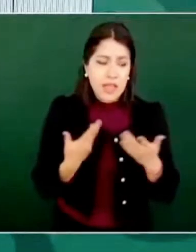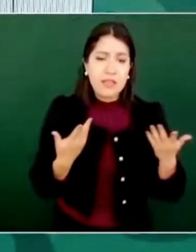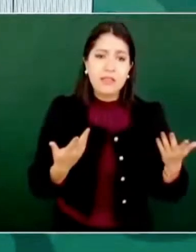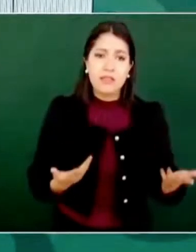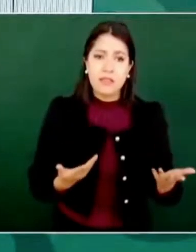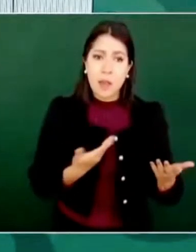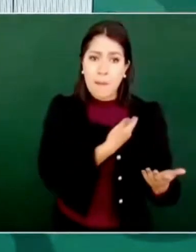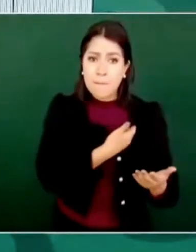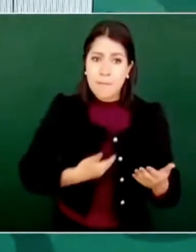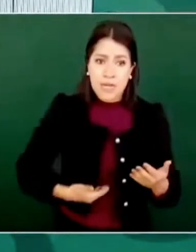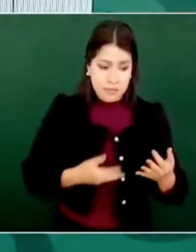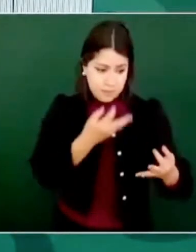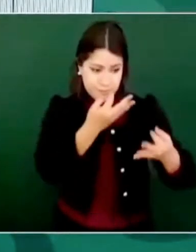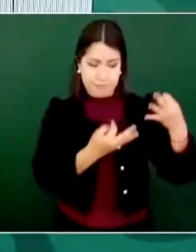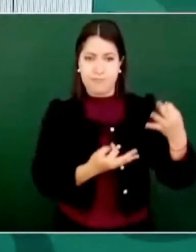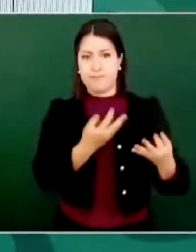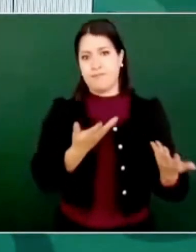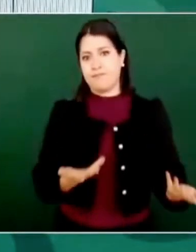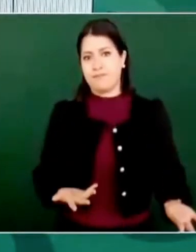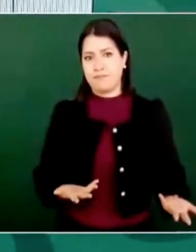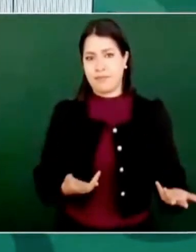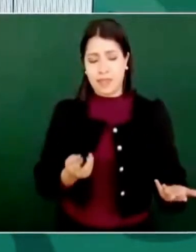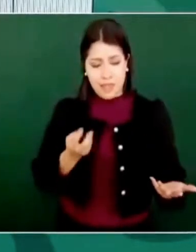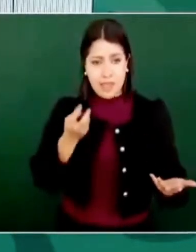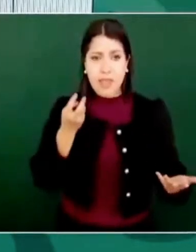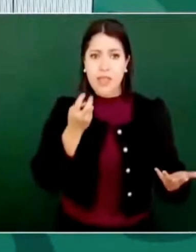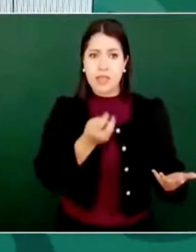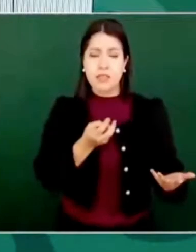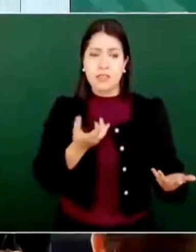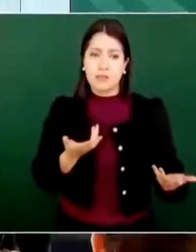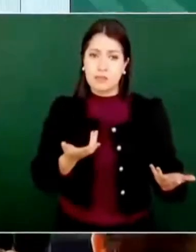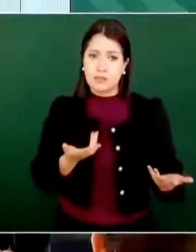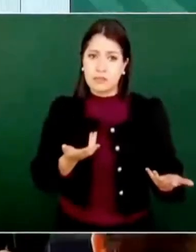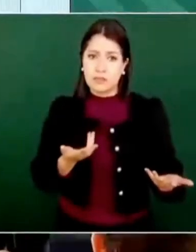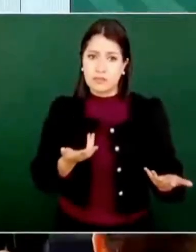Eso no es de